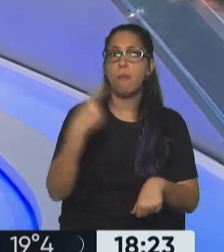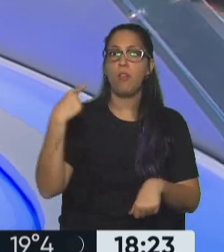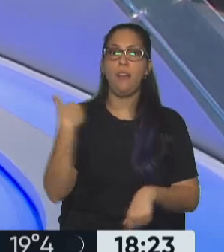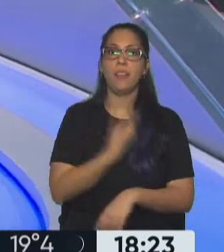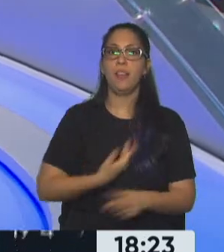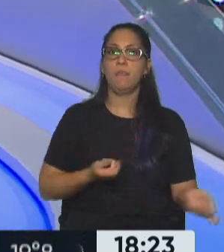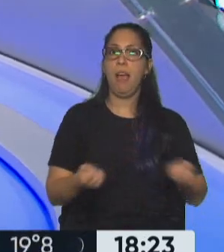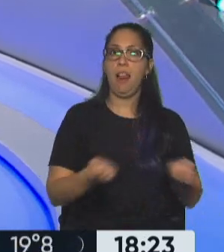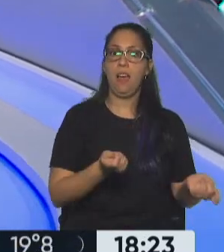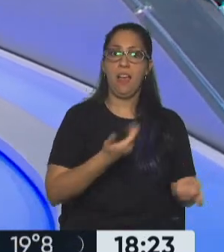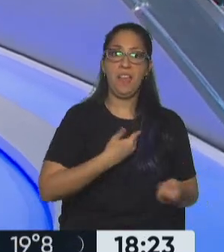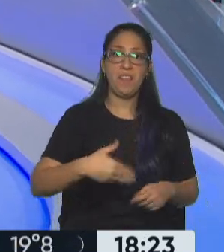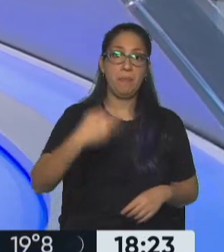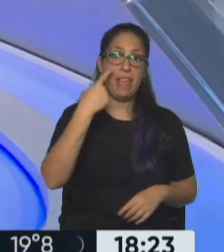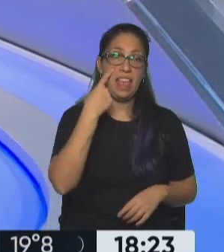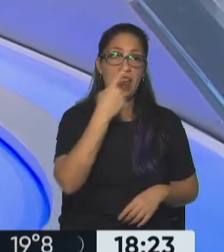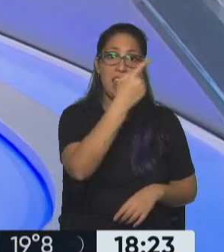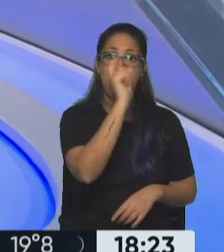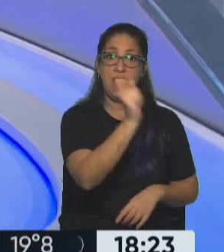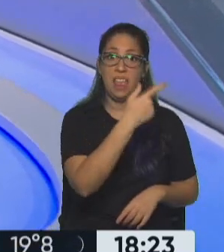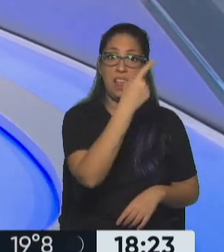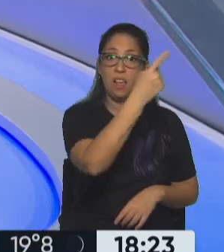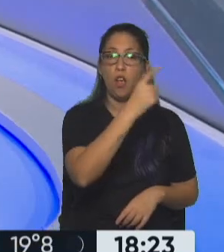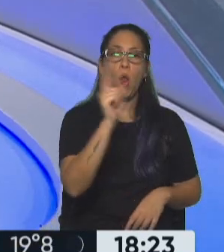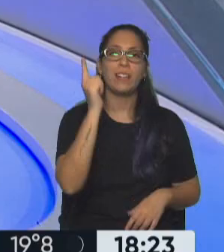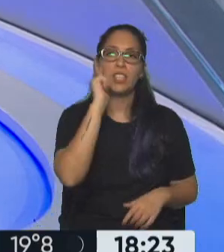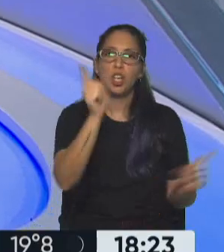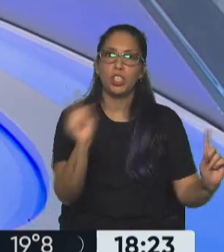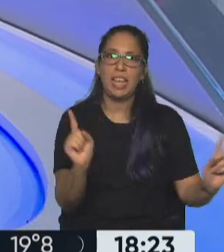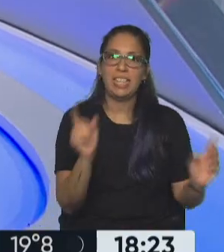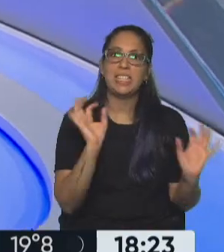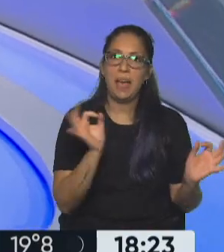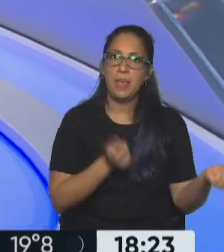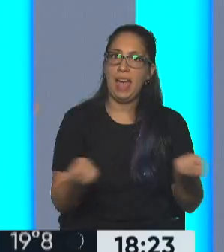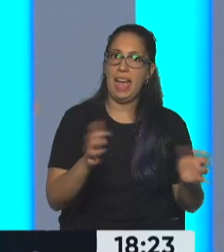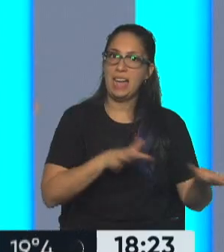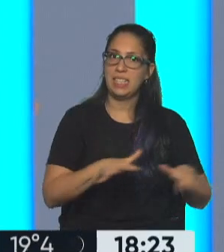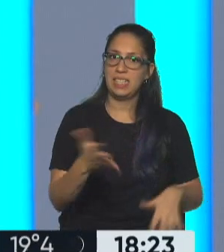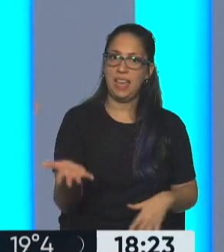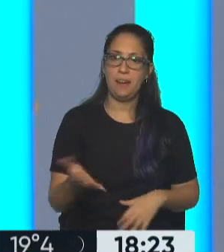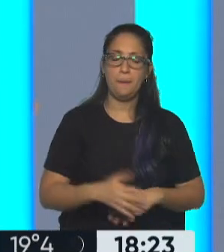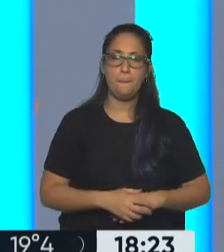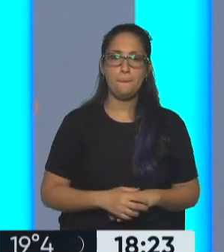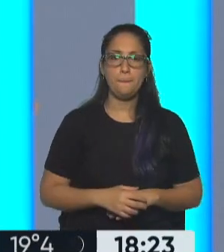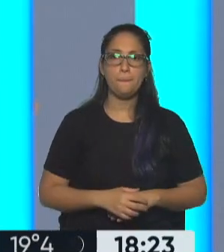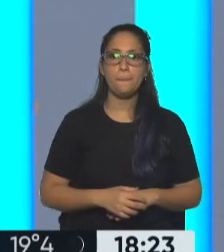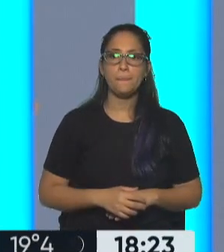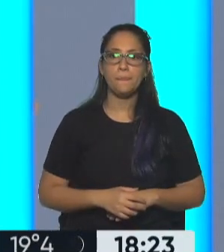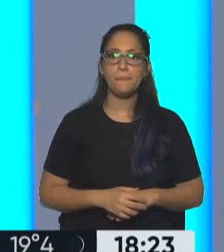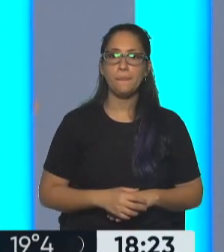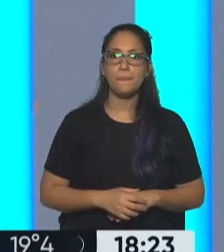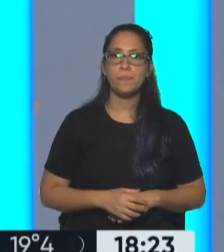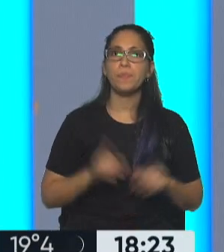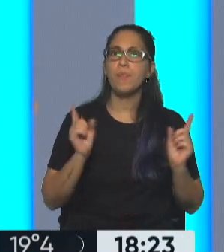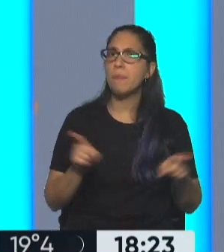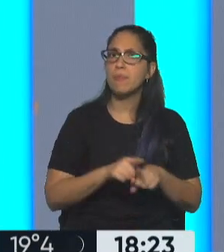gobernaban el Fondo Monetario Internacional, tampoco es inocente en ese sentido, sabía lo que se estaba haciendo. No, Feli, porque inclusive está, como decía